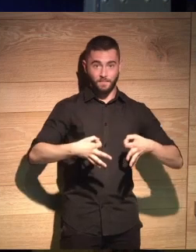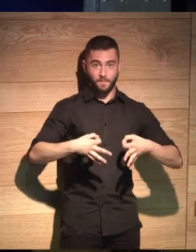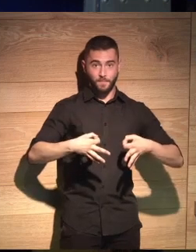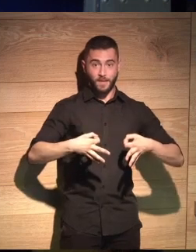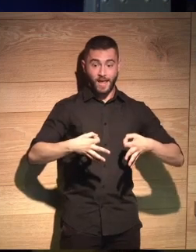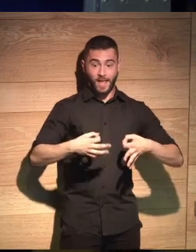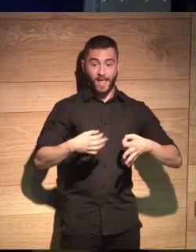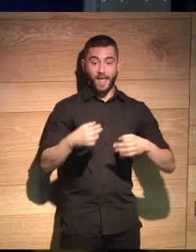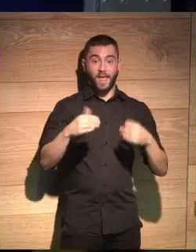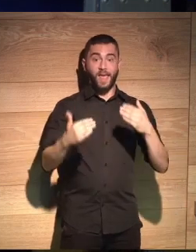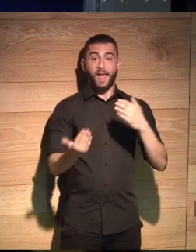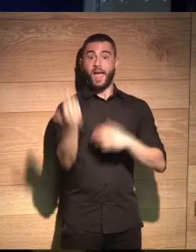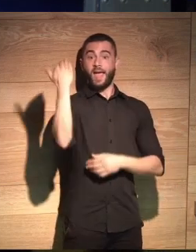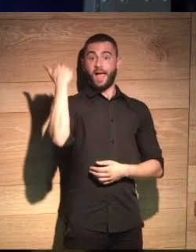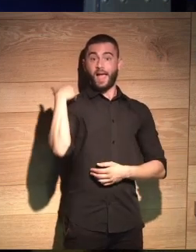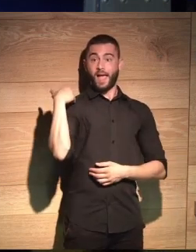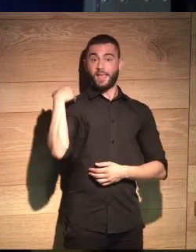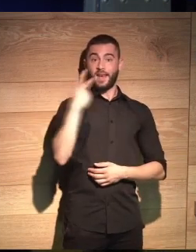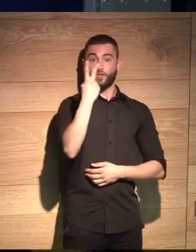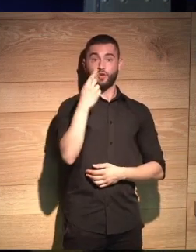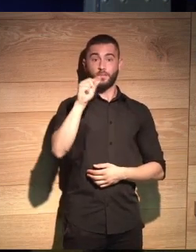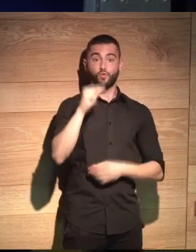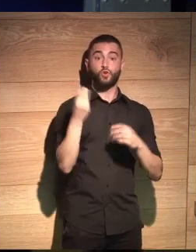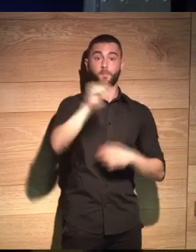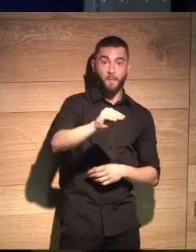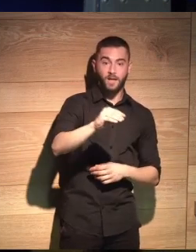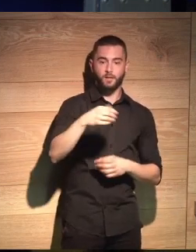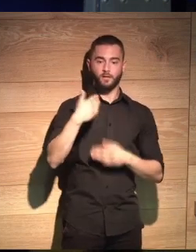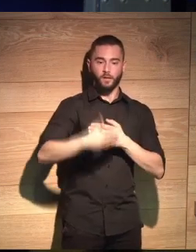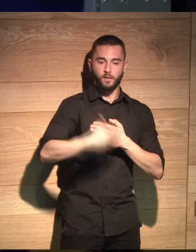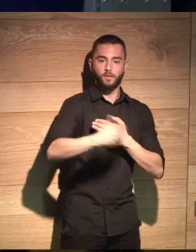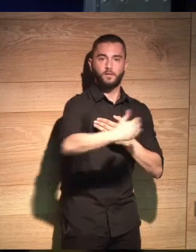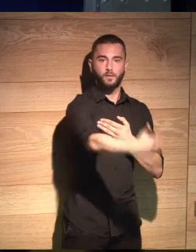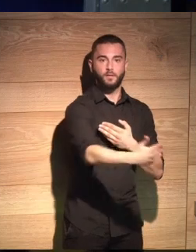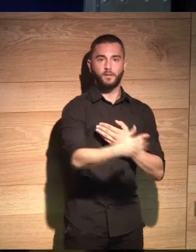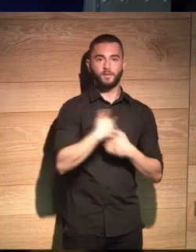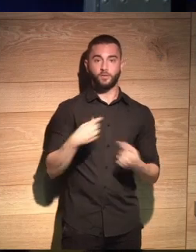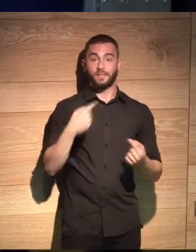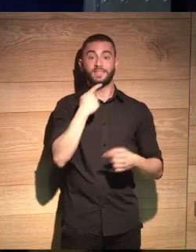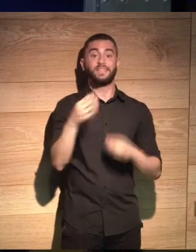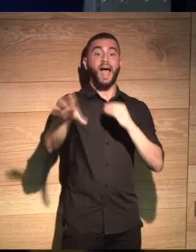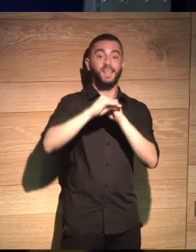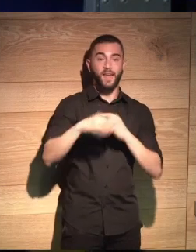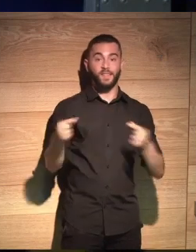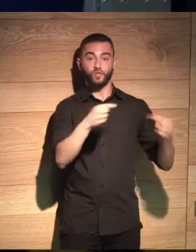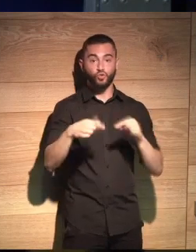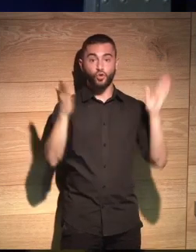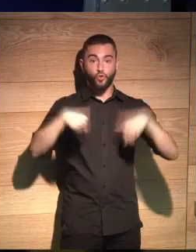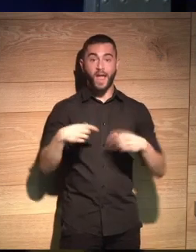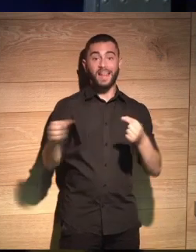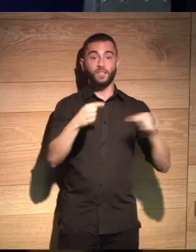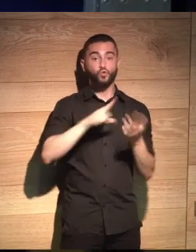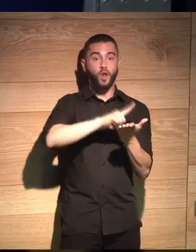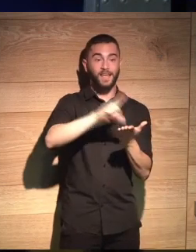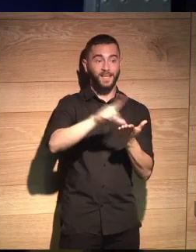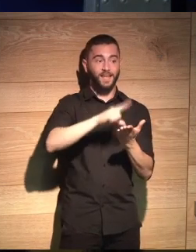Se aburría mucho. Y añade, no tenía discurso. El discurso literario puede cubrir